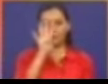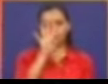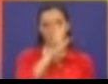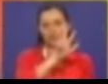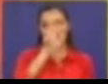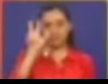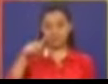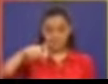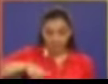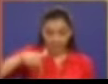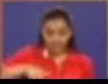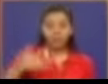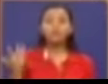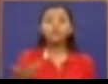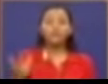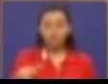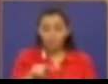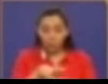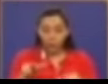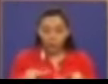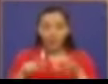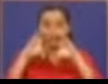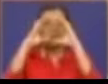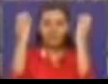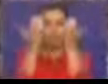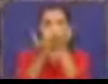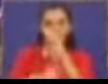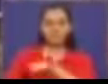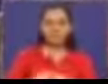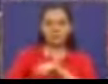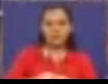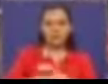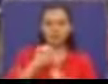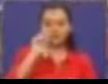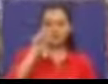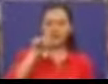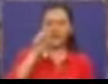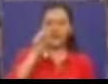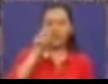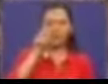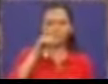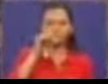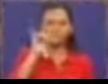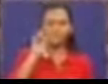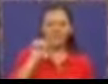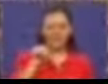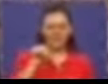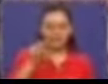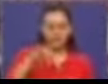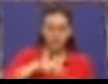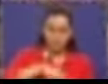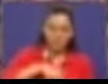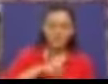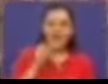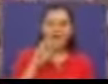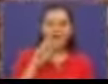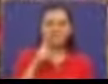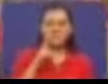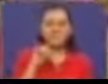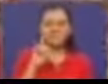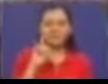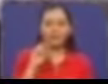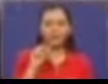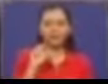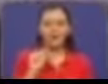433, aquí, desde el Estadio Barrio San Agustín, Cantón Archidona, provincia del Napo, de esta joya de la